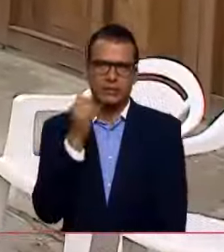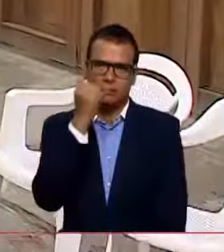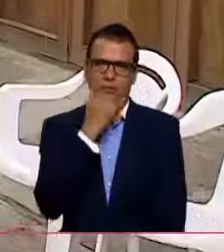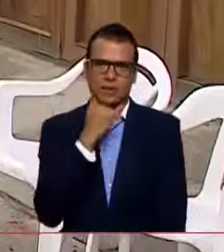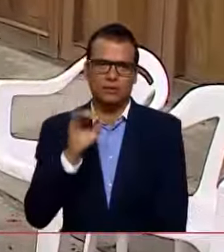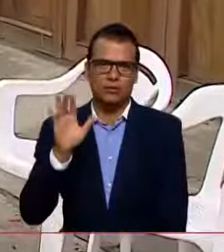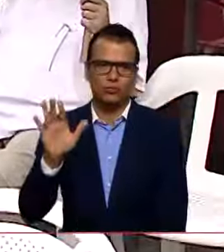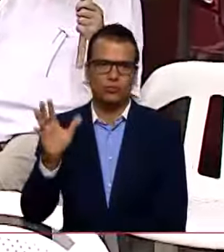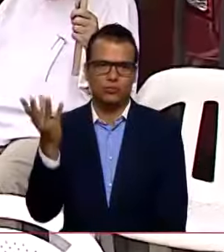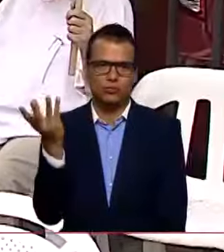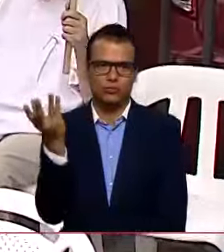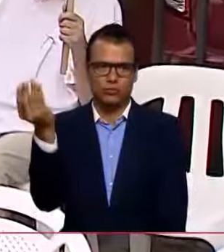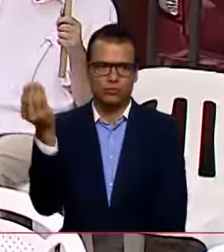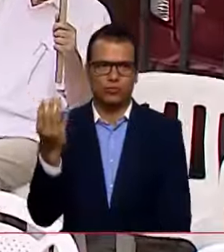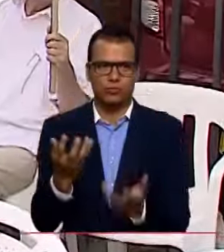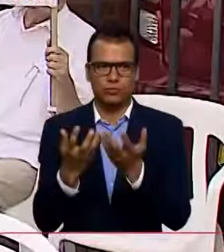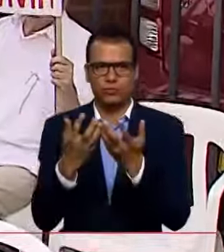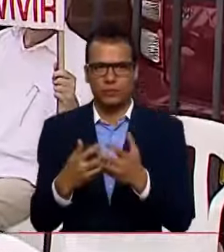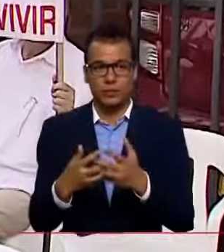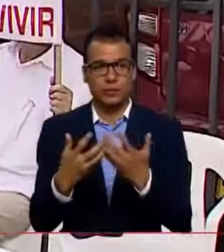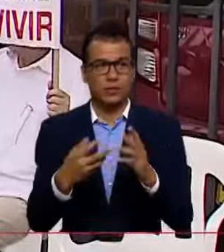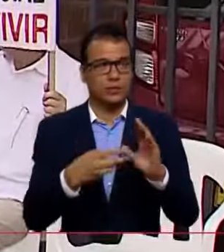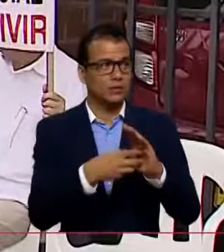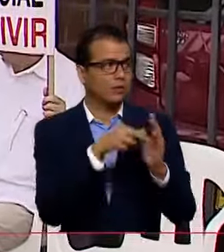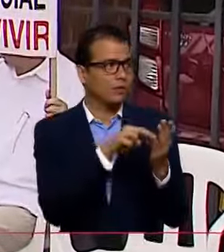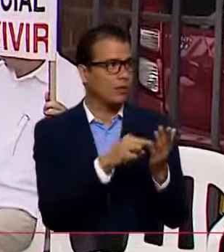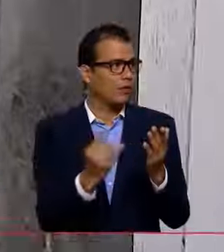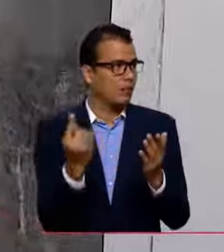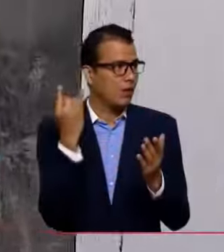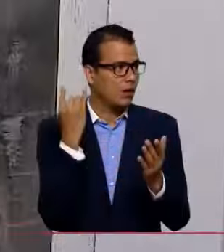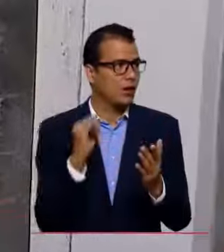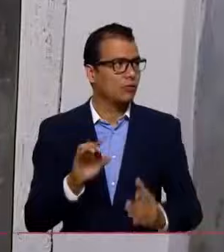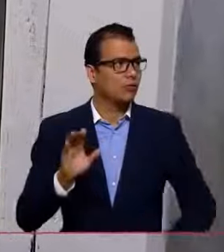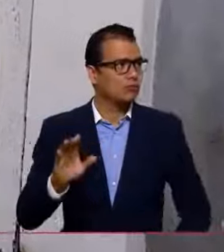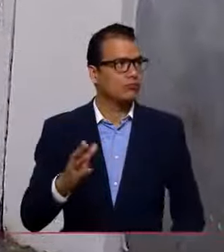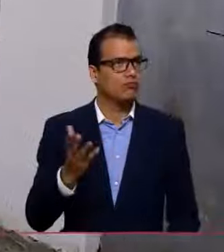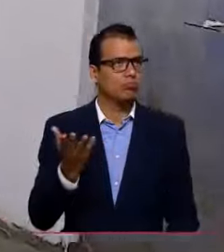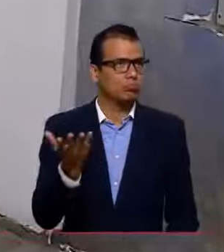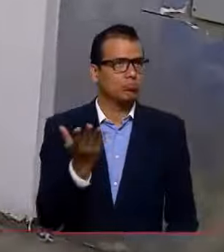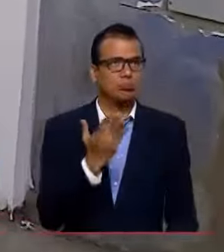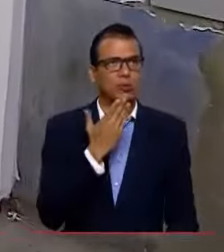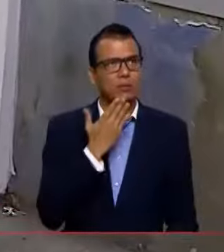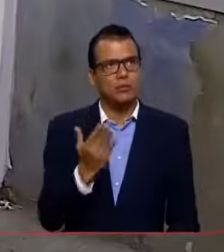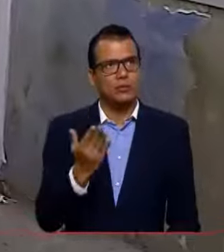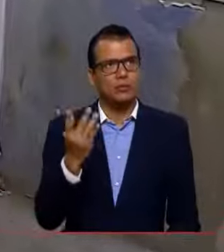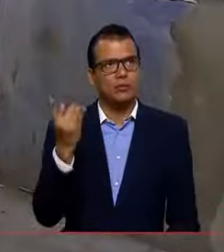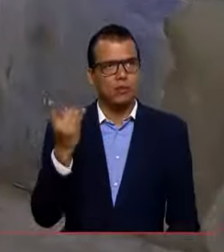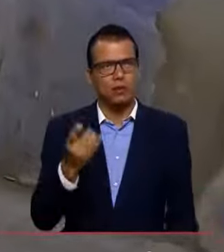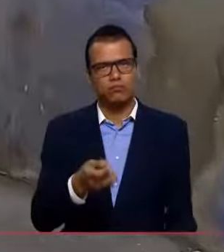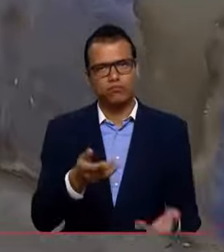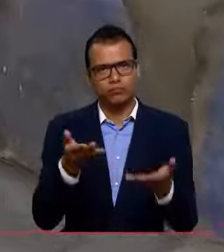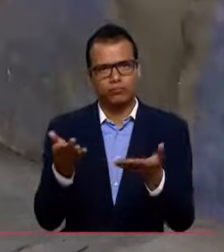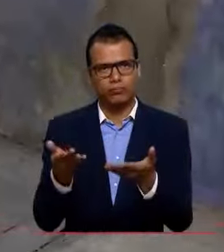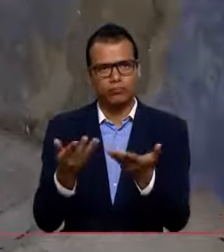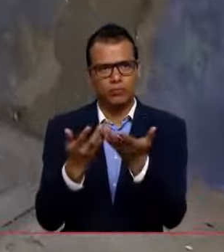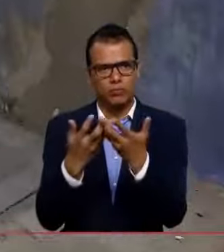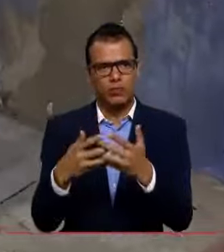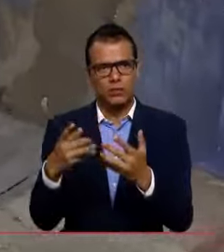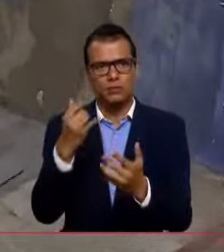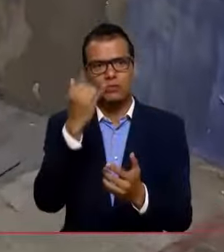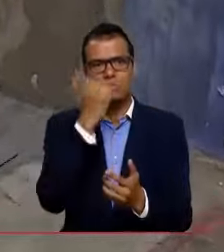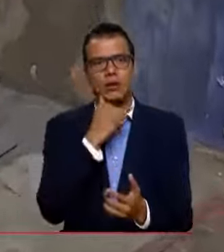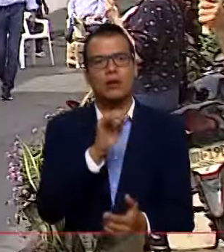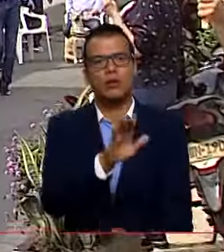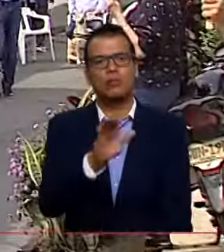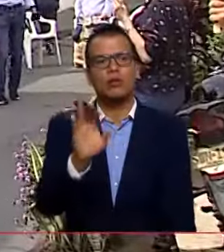infracción. ¿Quiere decir que hubo tal vez un error al momento de brindarle la autorización para que entrara en funcionamiento o